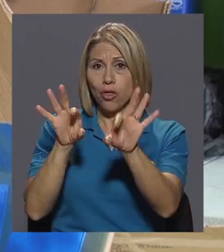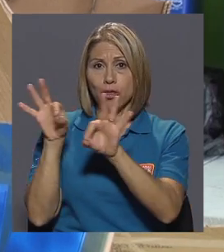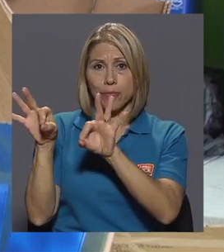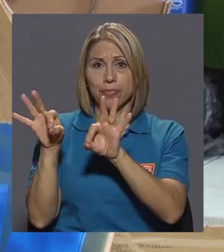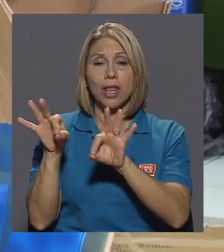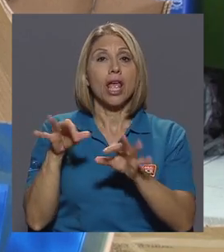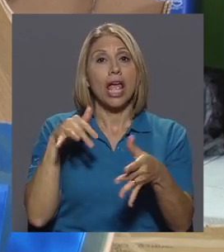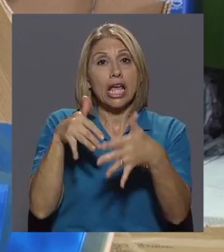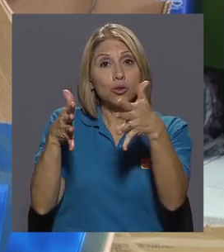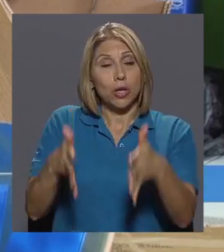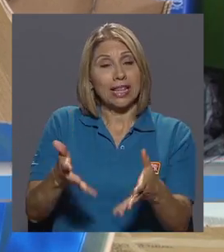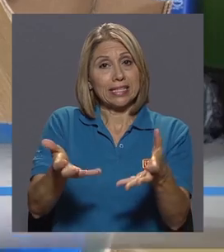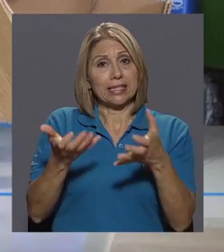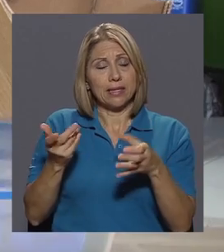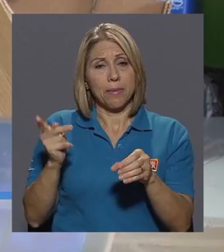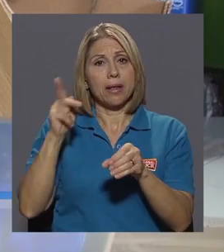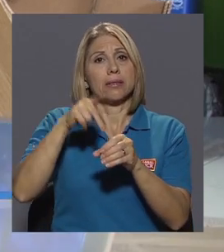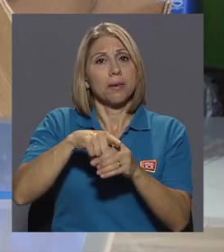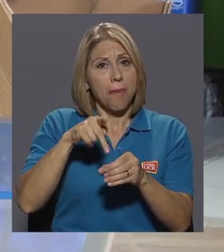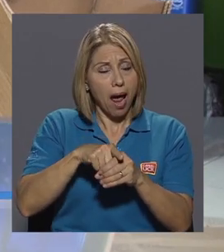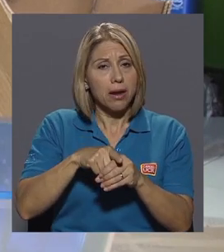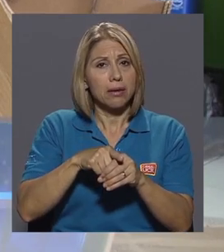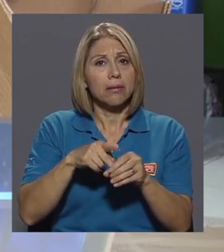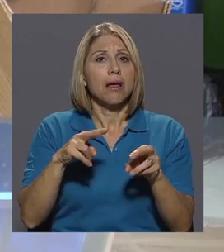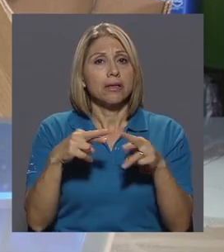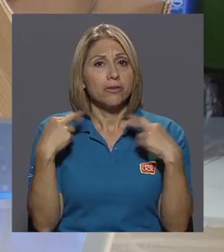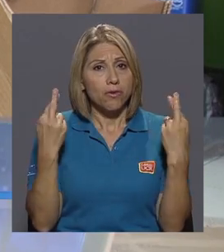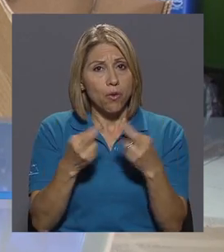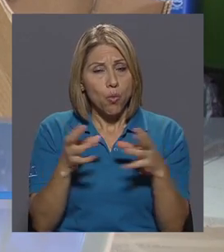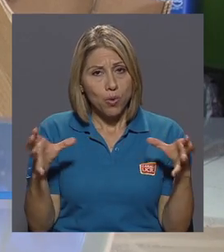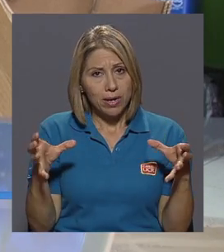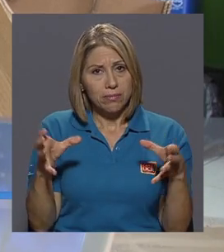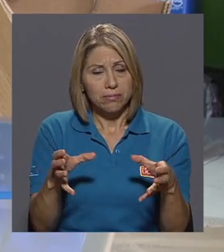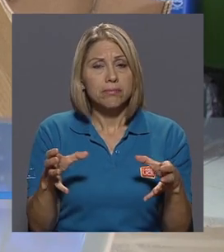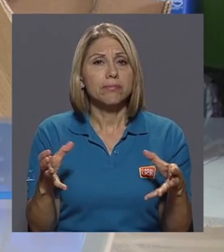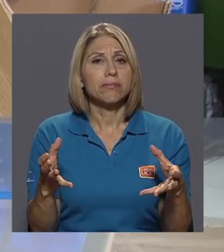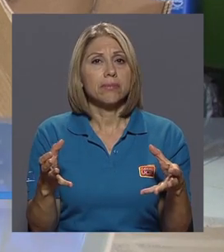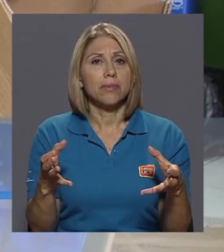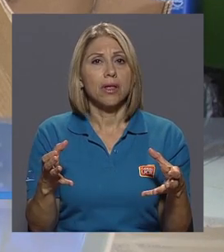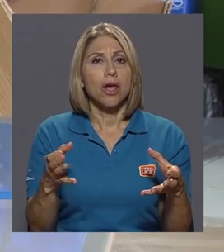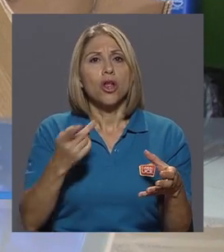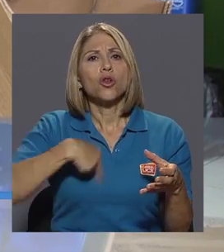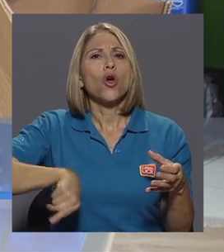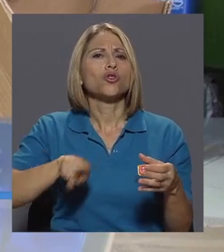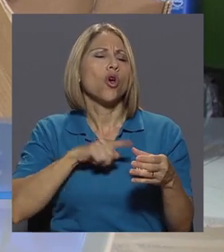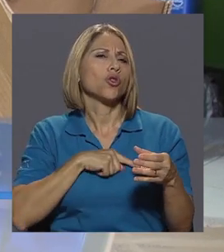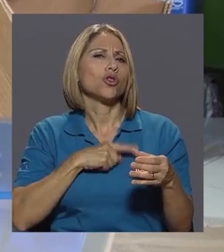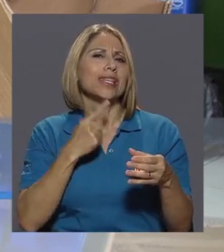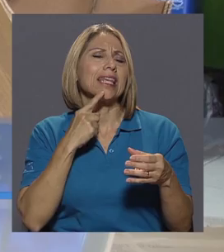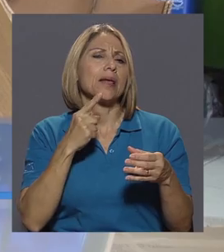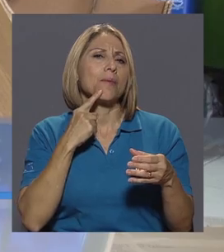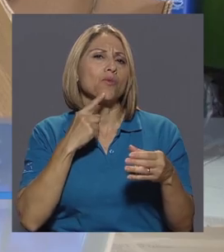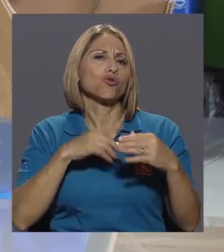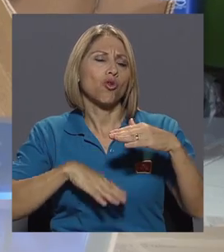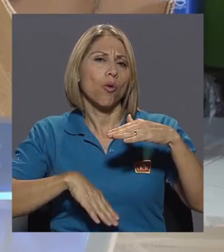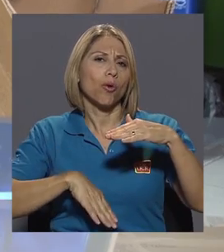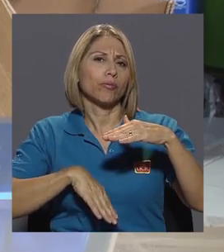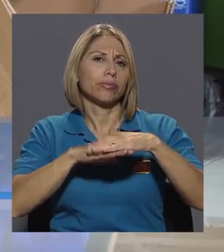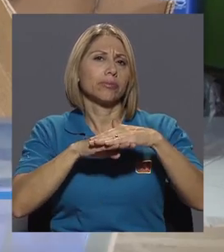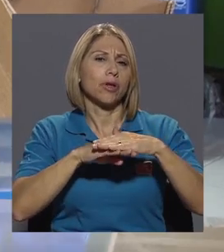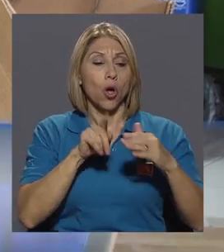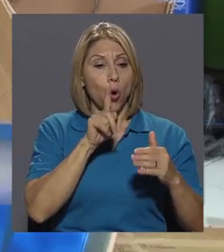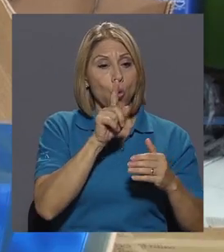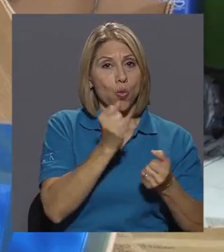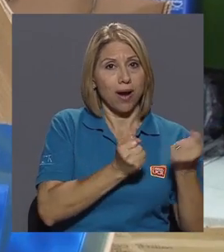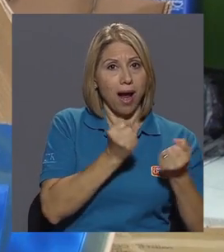los estudiantes que quieran participar se reúnen este pusimos un tope máximo de que por carritos